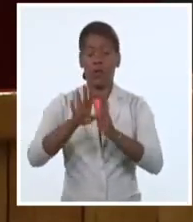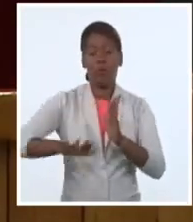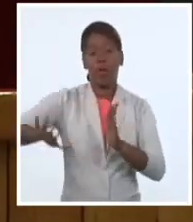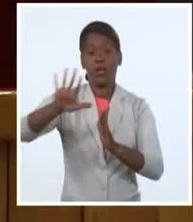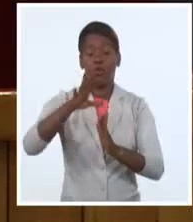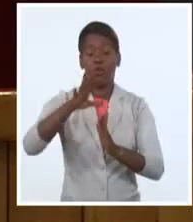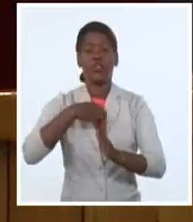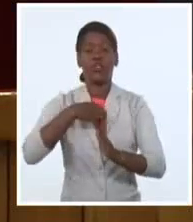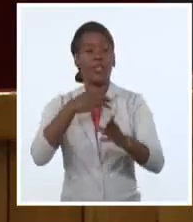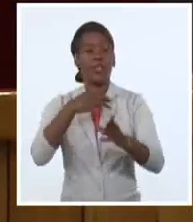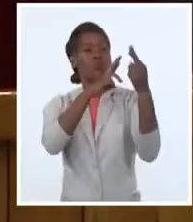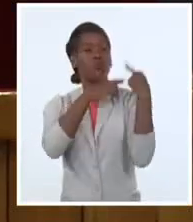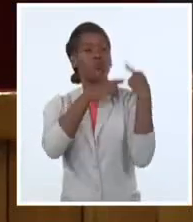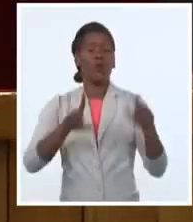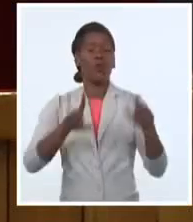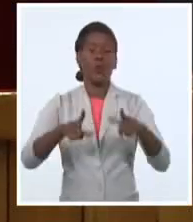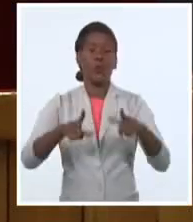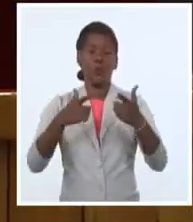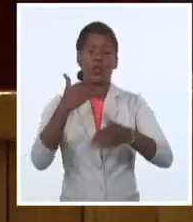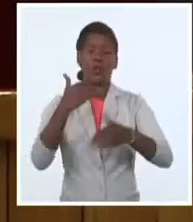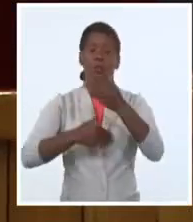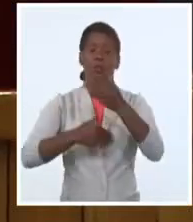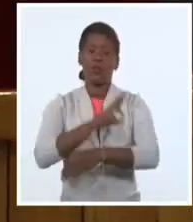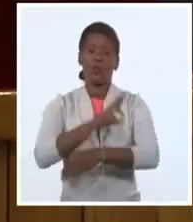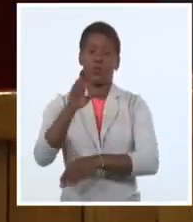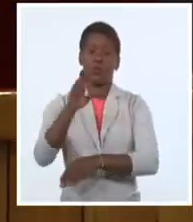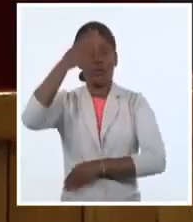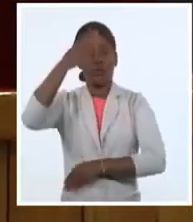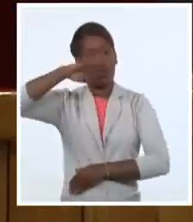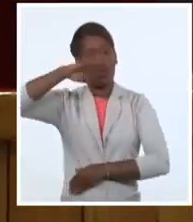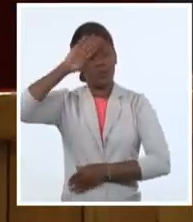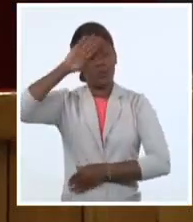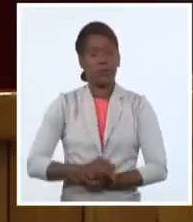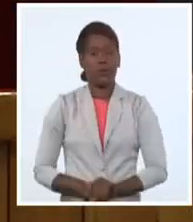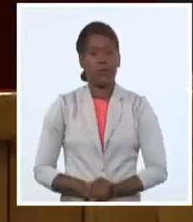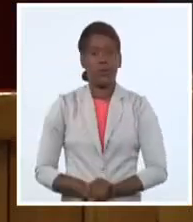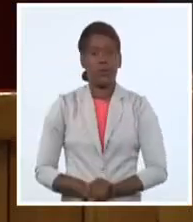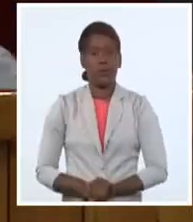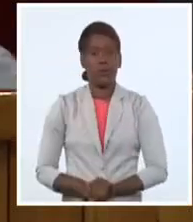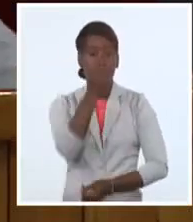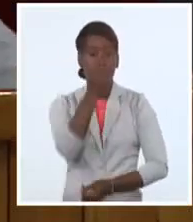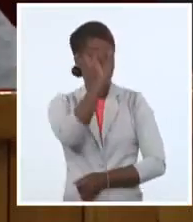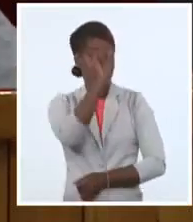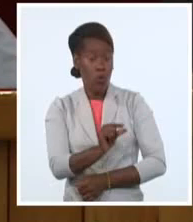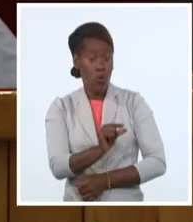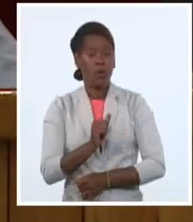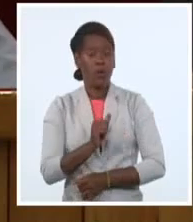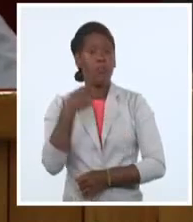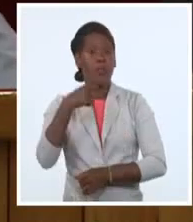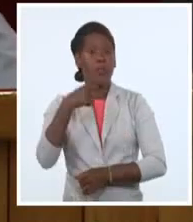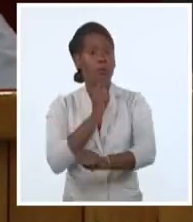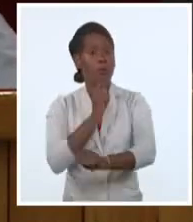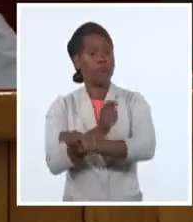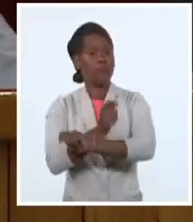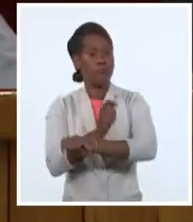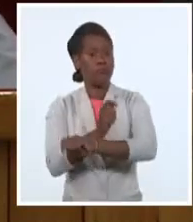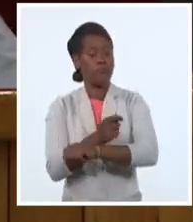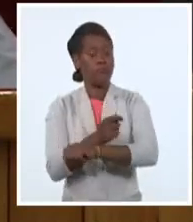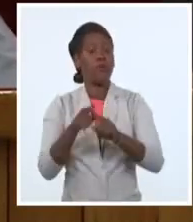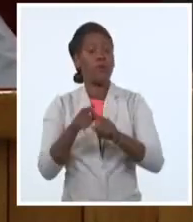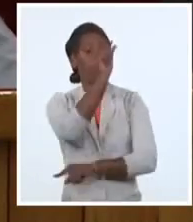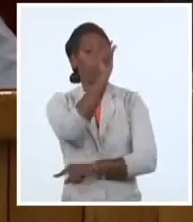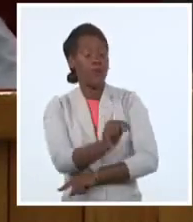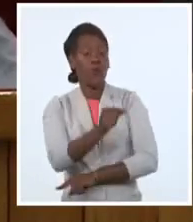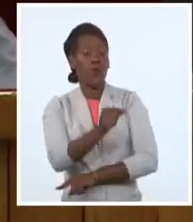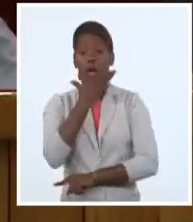el proceso revolucionario socialista. Si un aprendizaje nos ha aportado el intercambio con representantes de